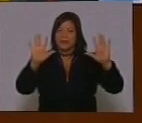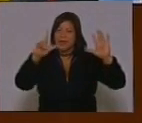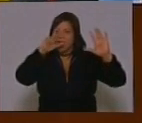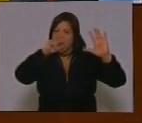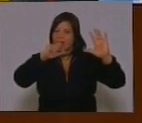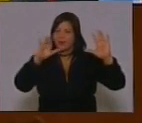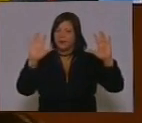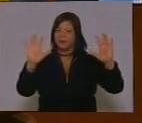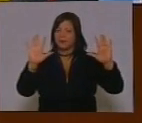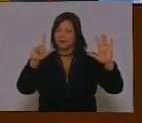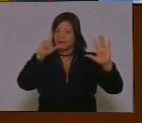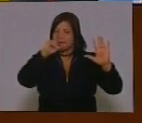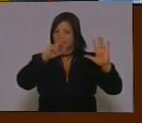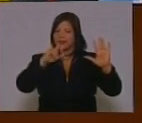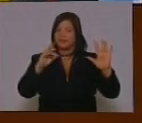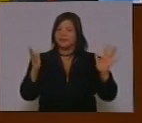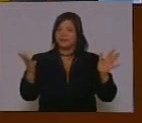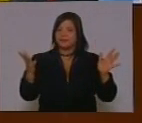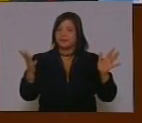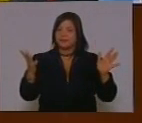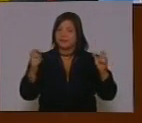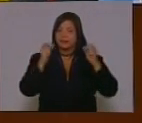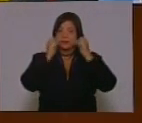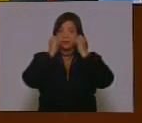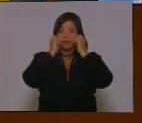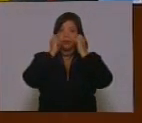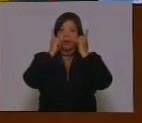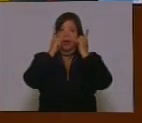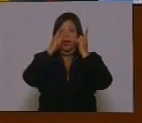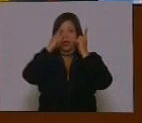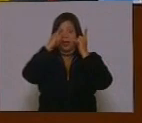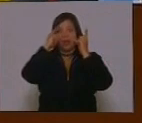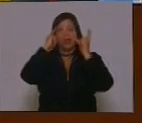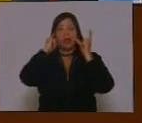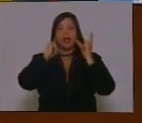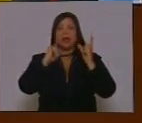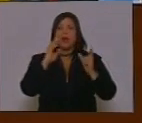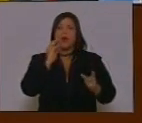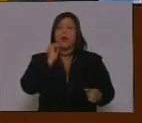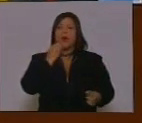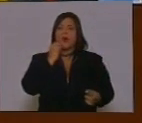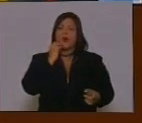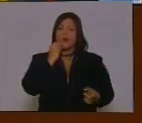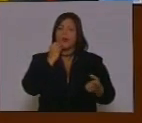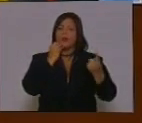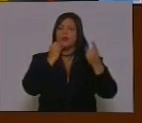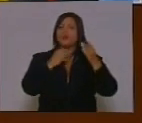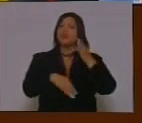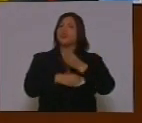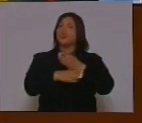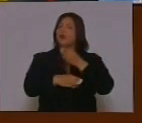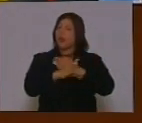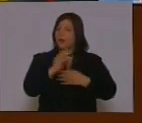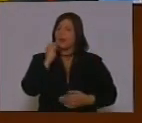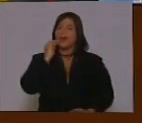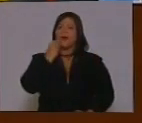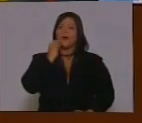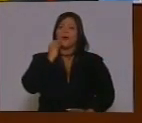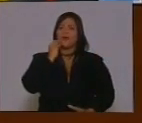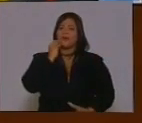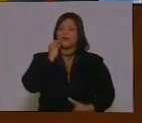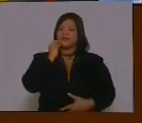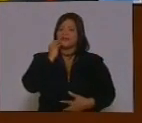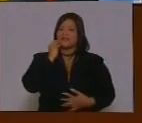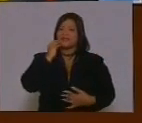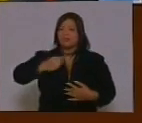eso, y nos impresionó uno de esos jóvenes que todavía sigue siendo joven, por